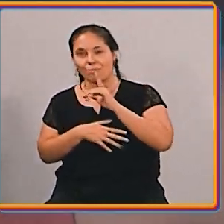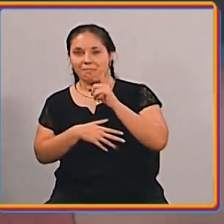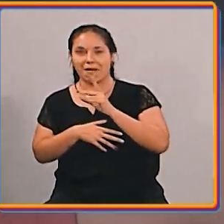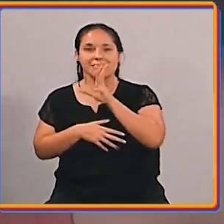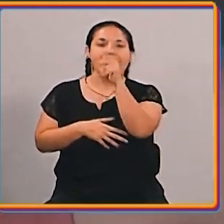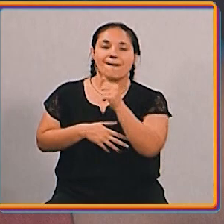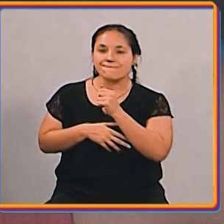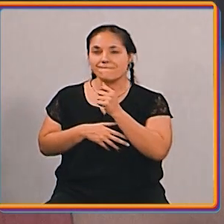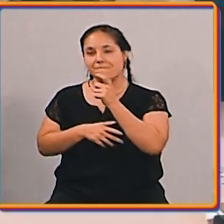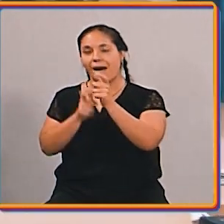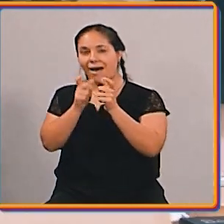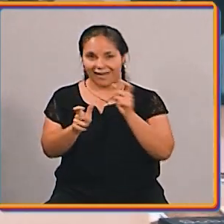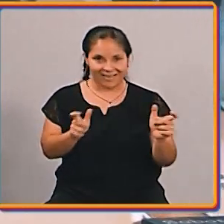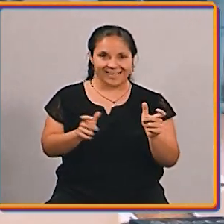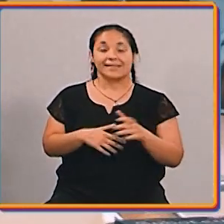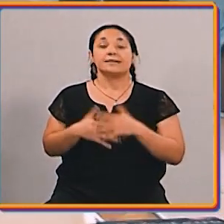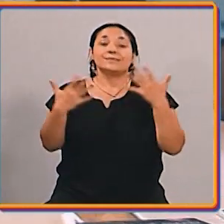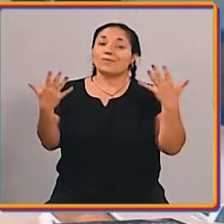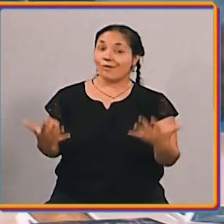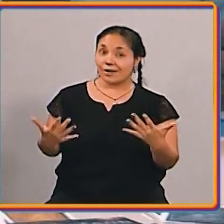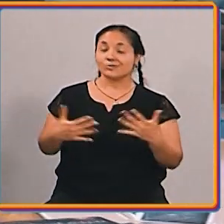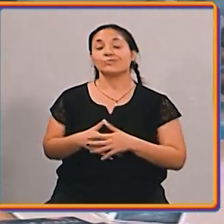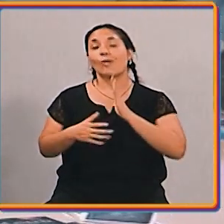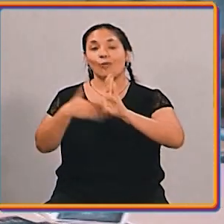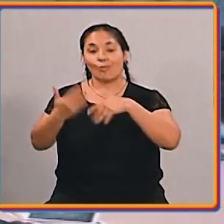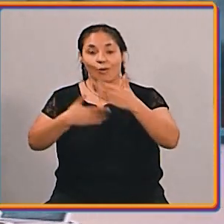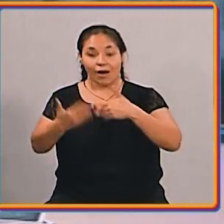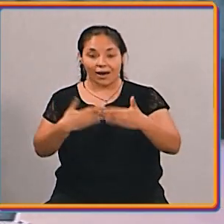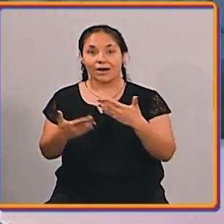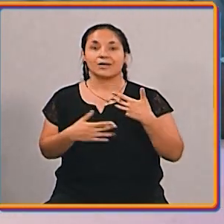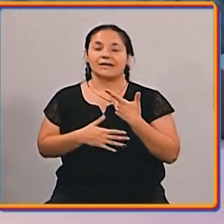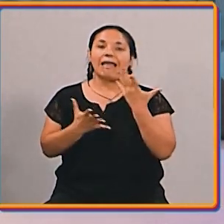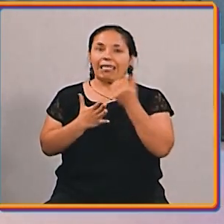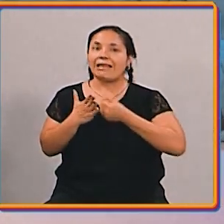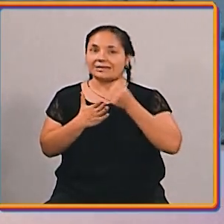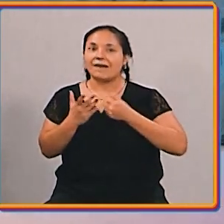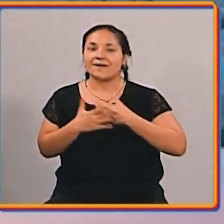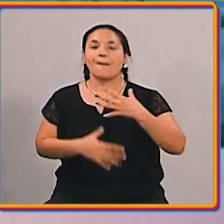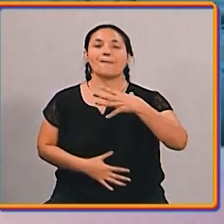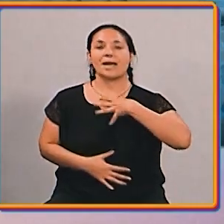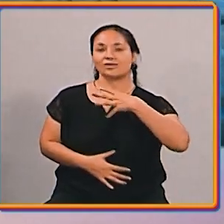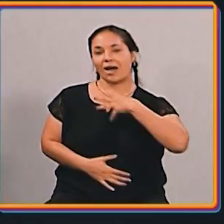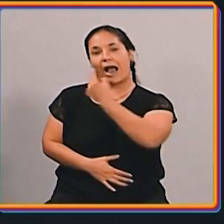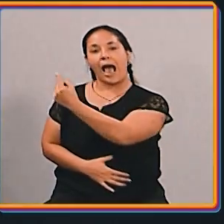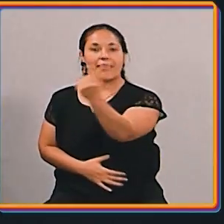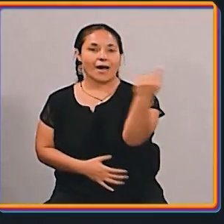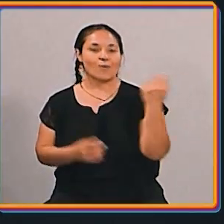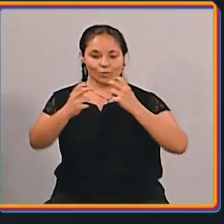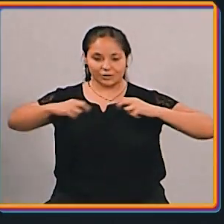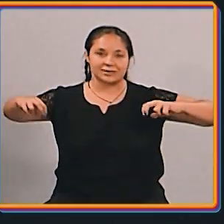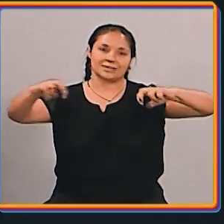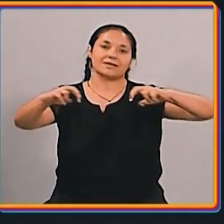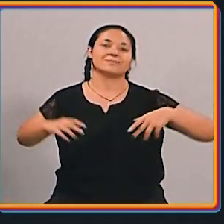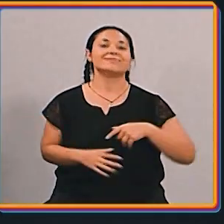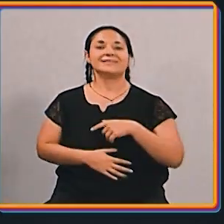engañar a los demás. Por eso, este tipo de juegos son un desafío para las distintas personalidades